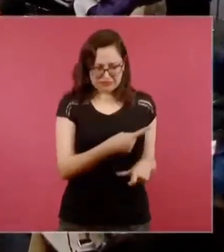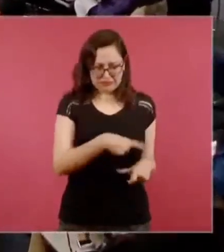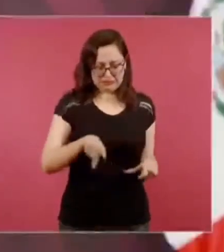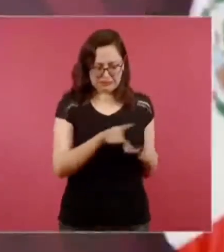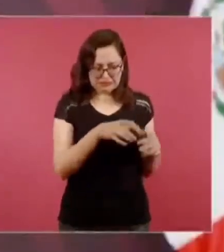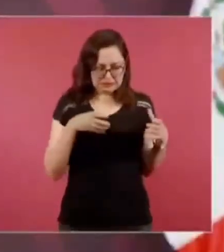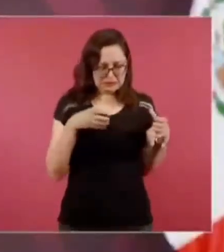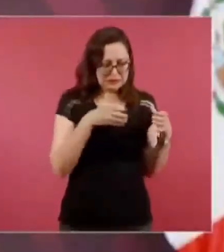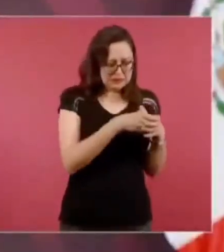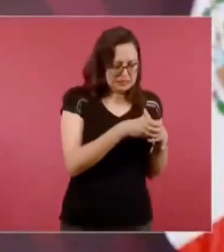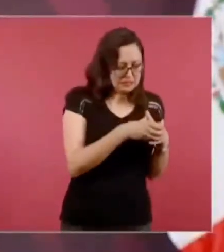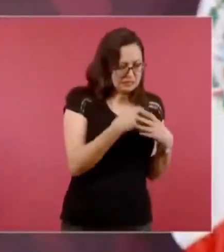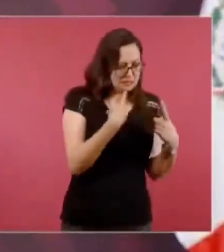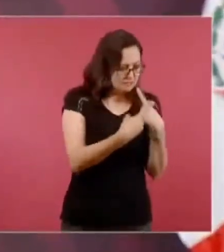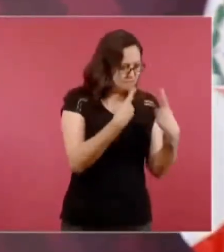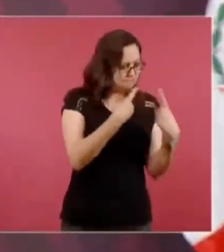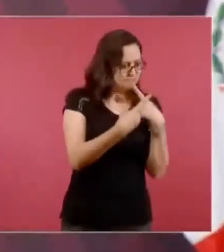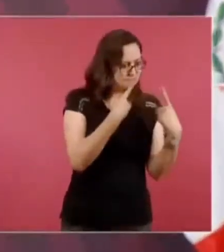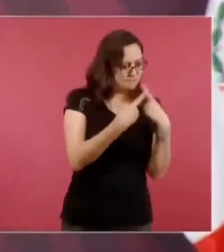y van a ver